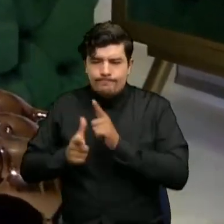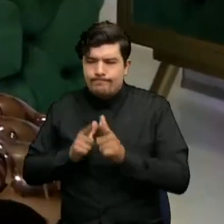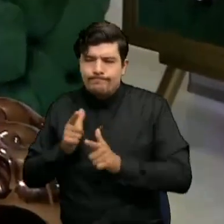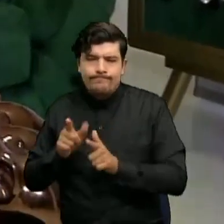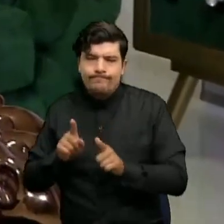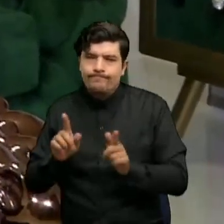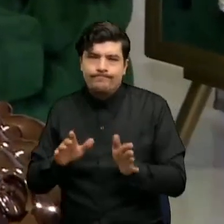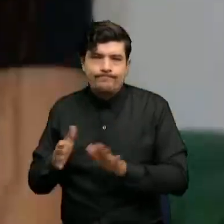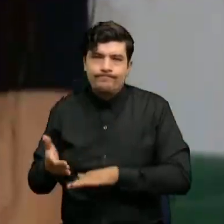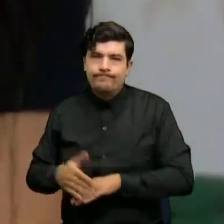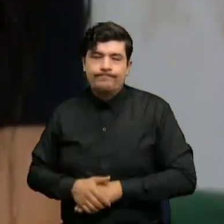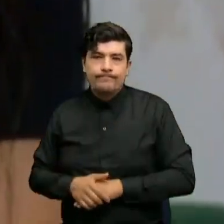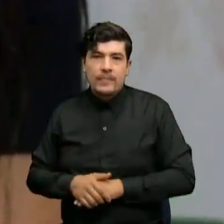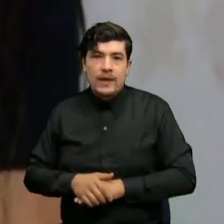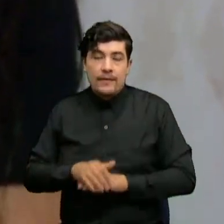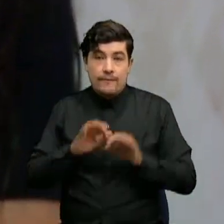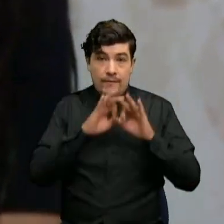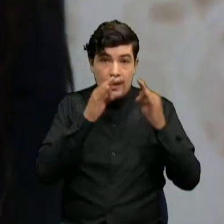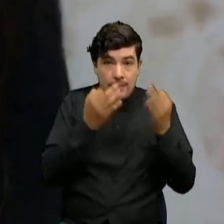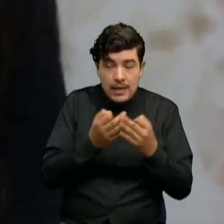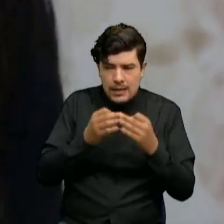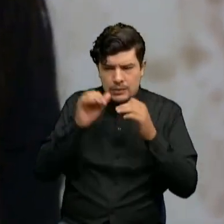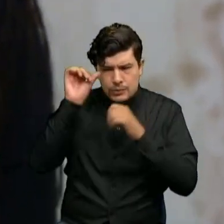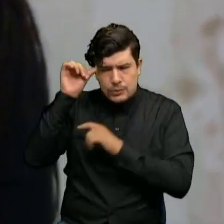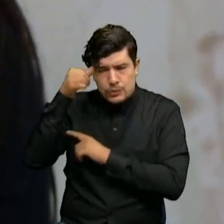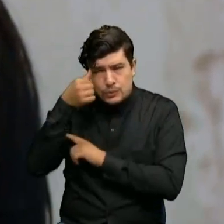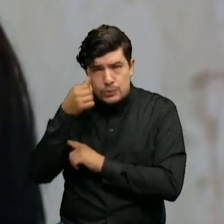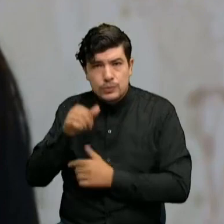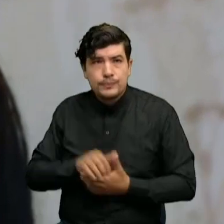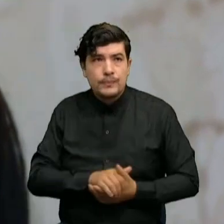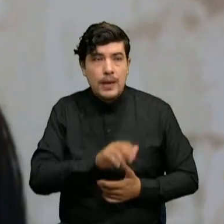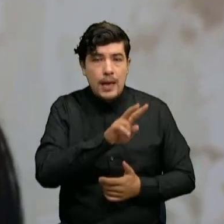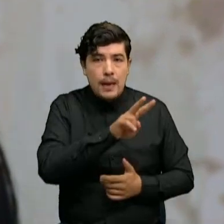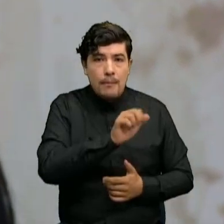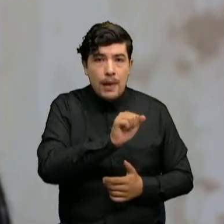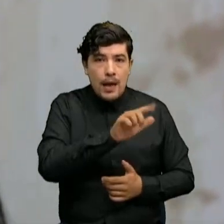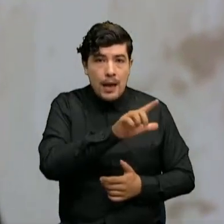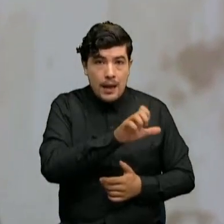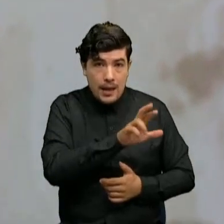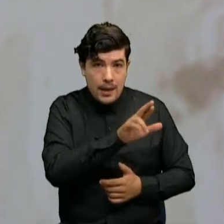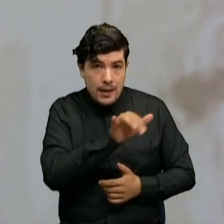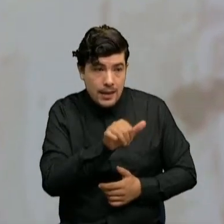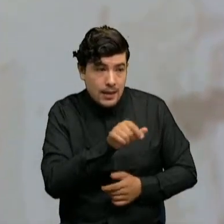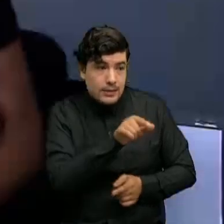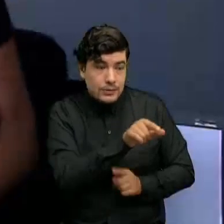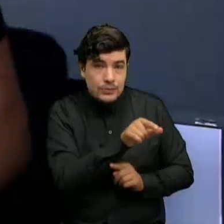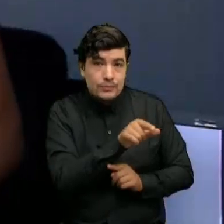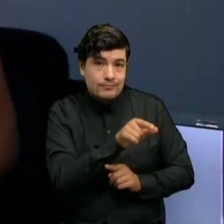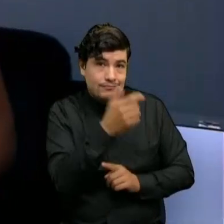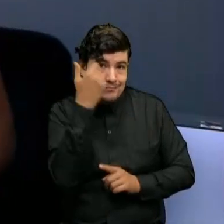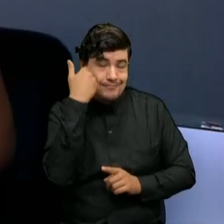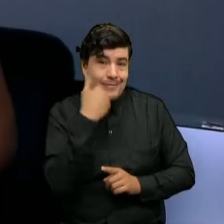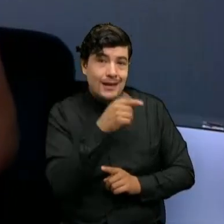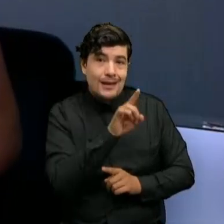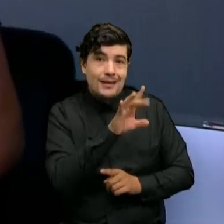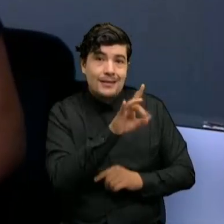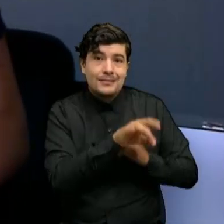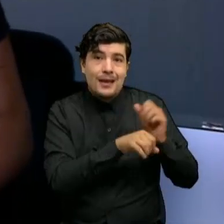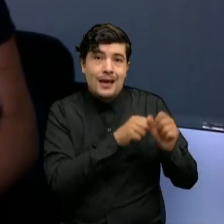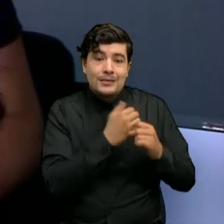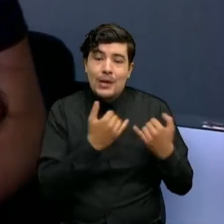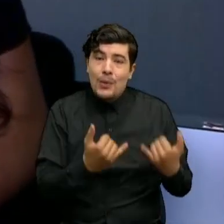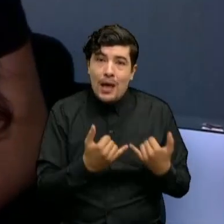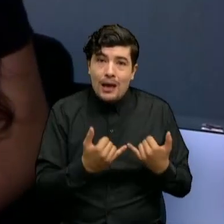recuerda con amor especialmente valeria que no podrá bailar con su padre en sus 15 años sería que los extraño mucho